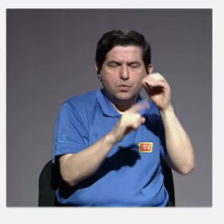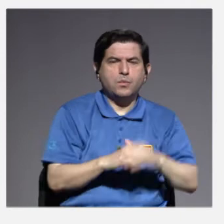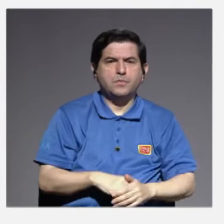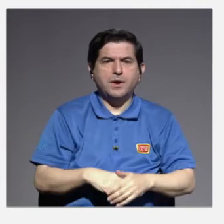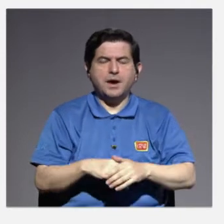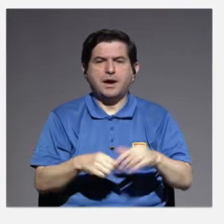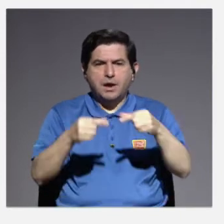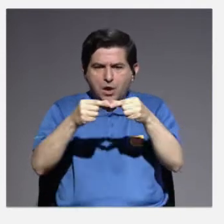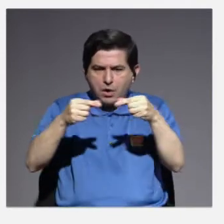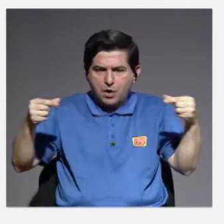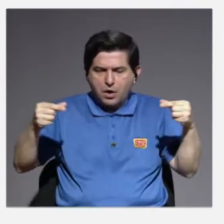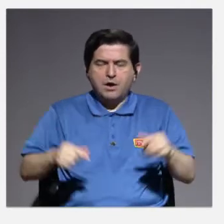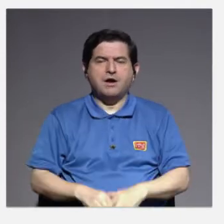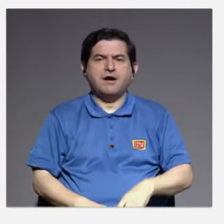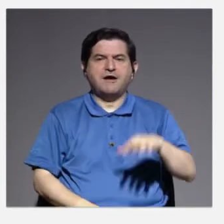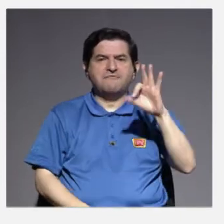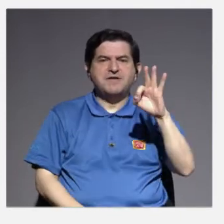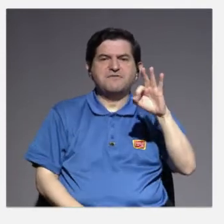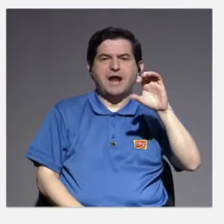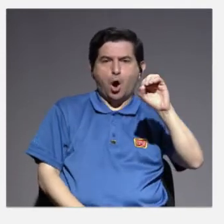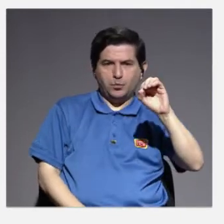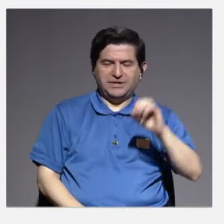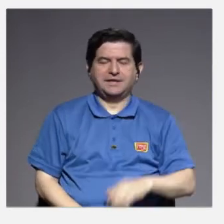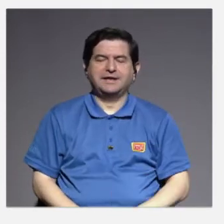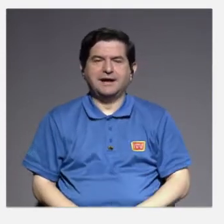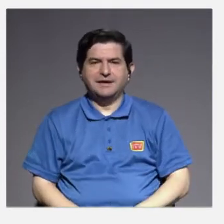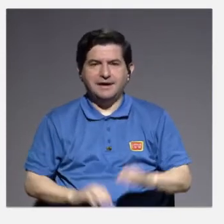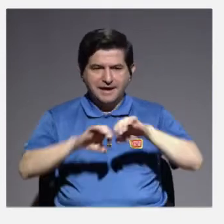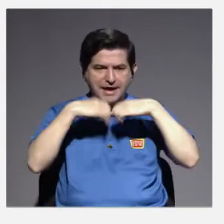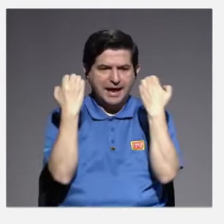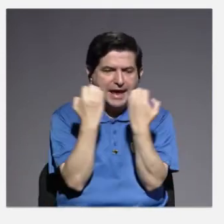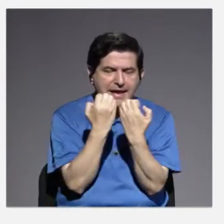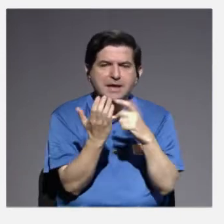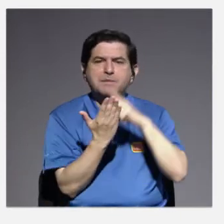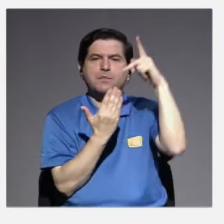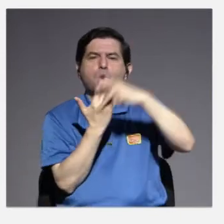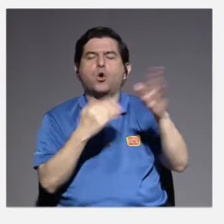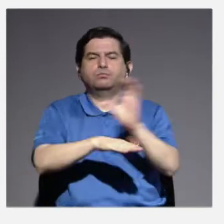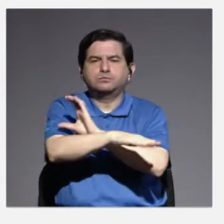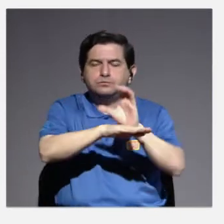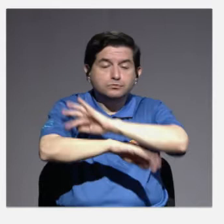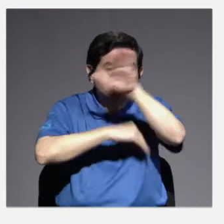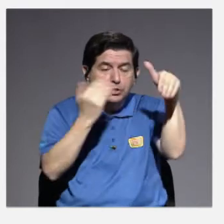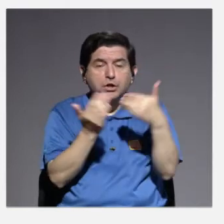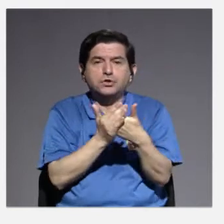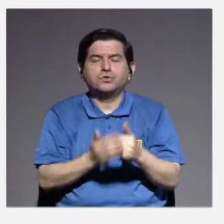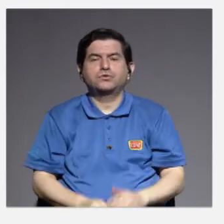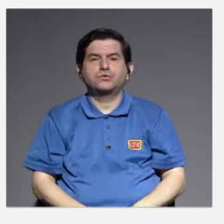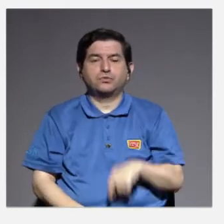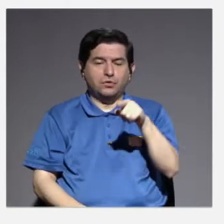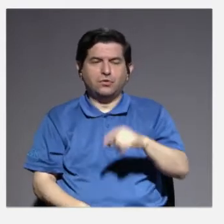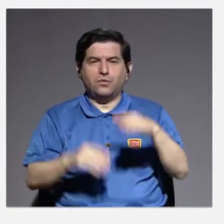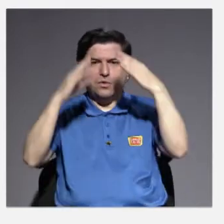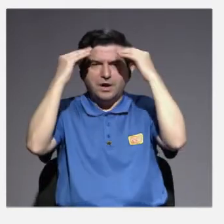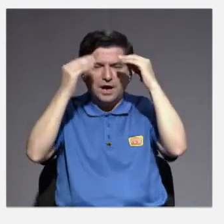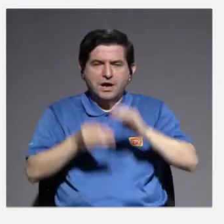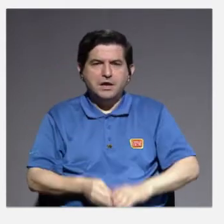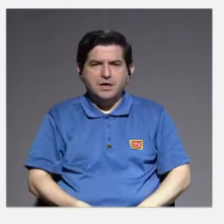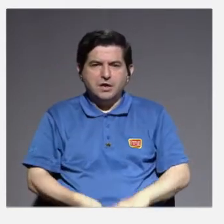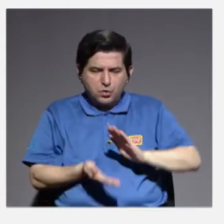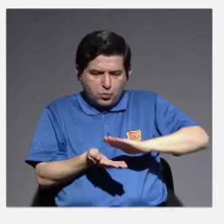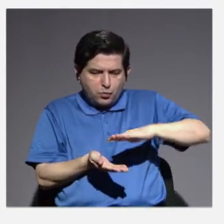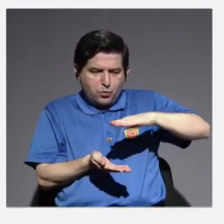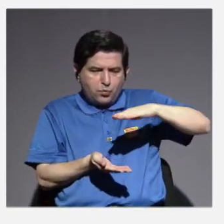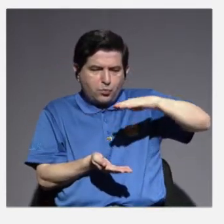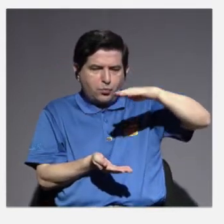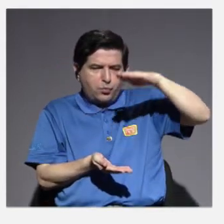cableado, fibra óptica, equipamiento, software y también todo lo que tiene que ver con el almacenamiento de datos y